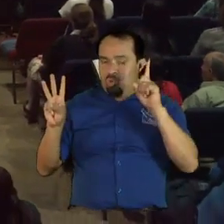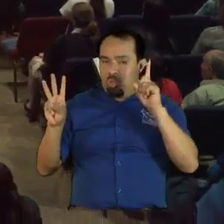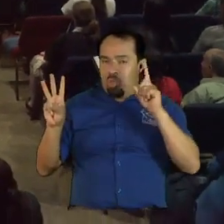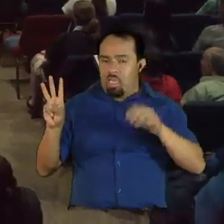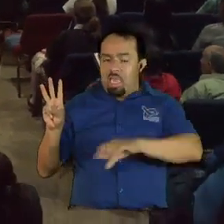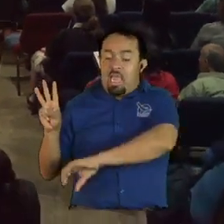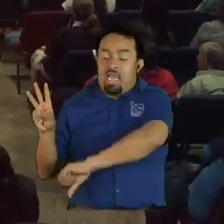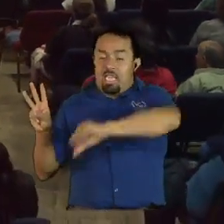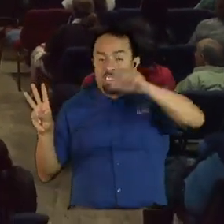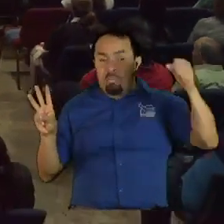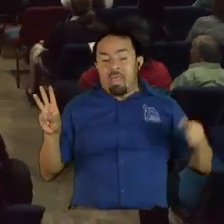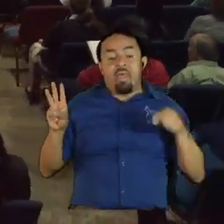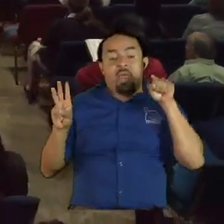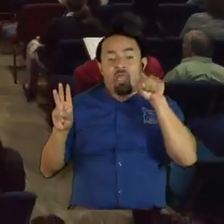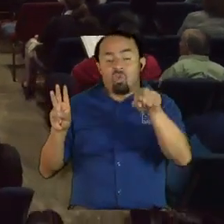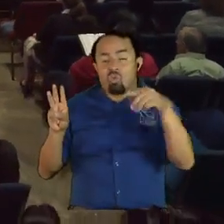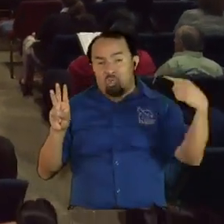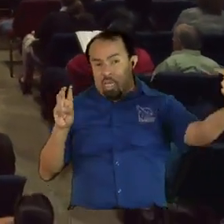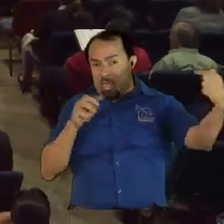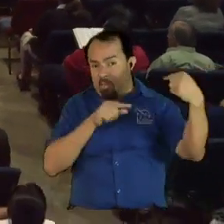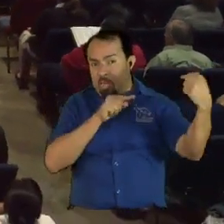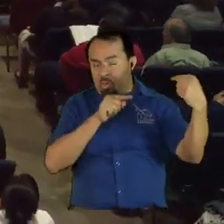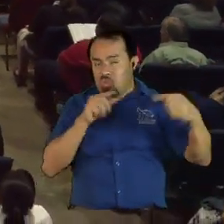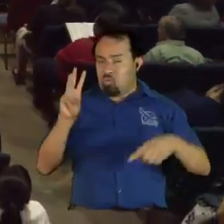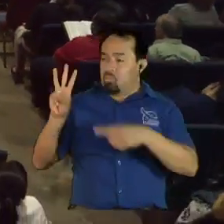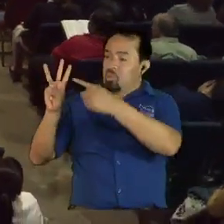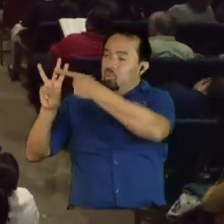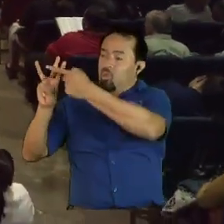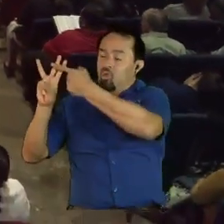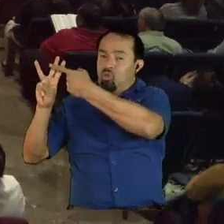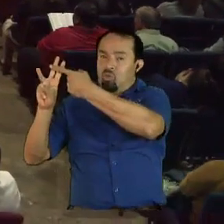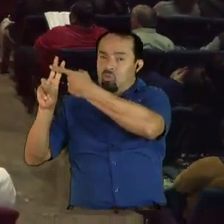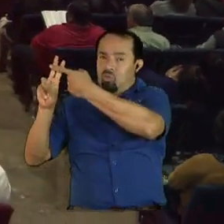La espada de tus enemigos. ¿Qué más?